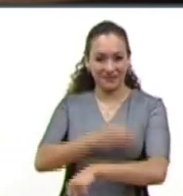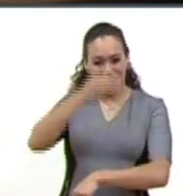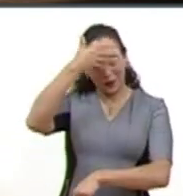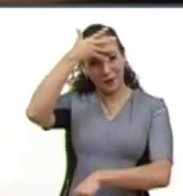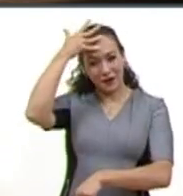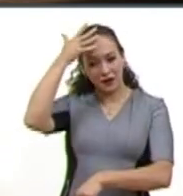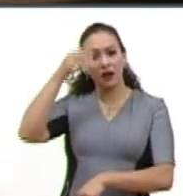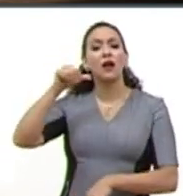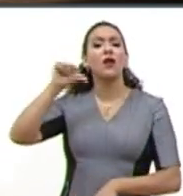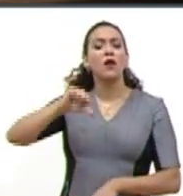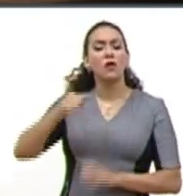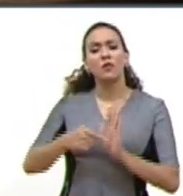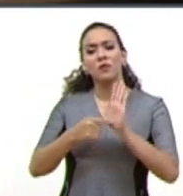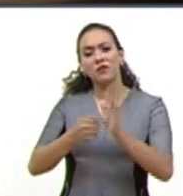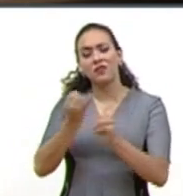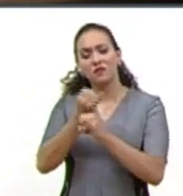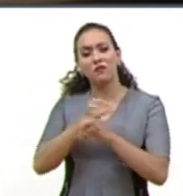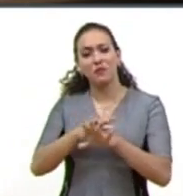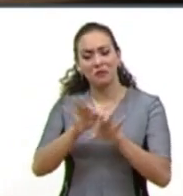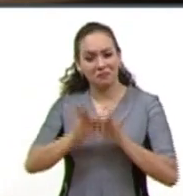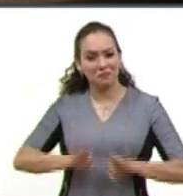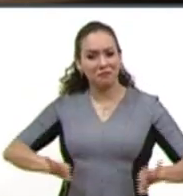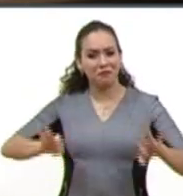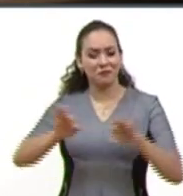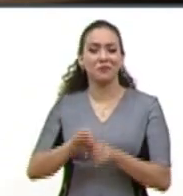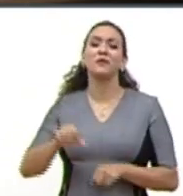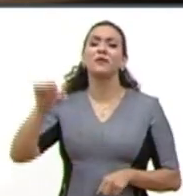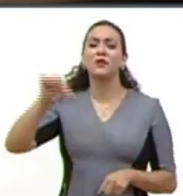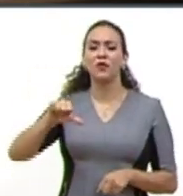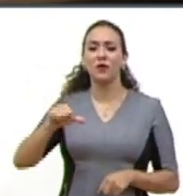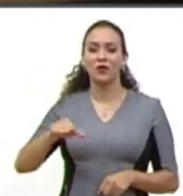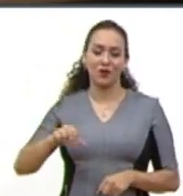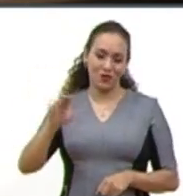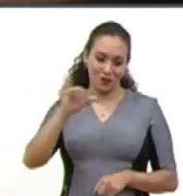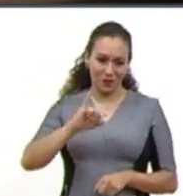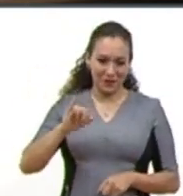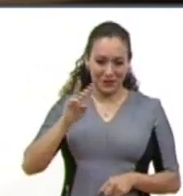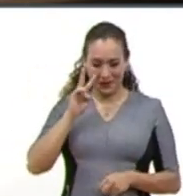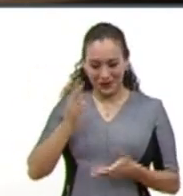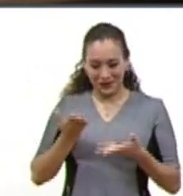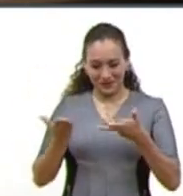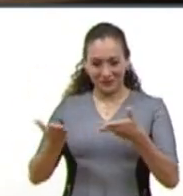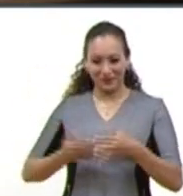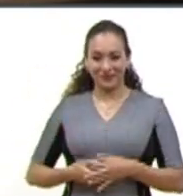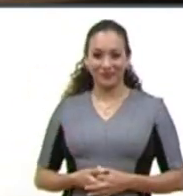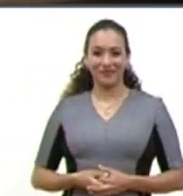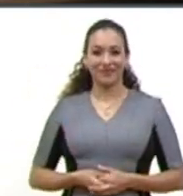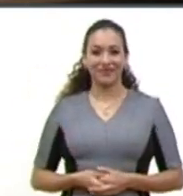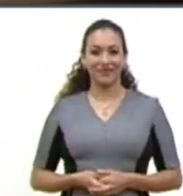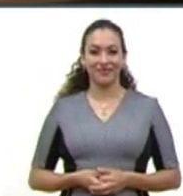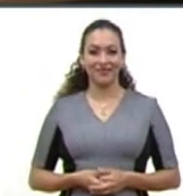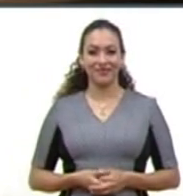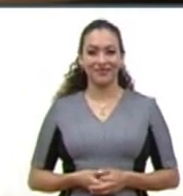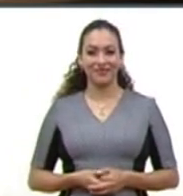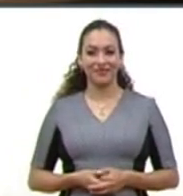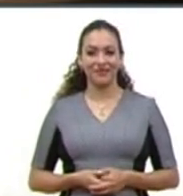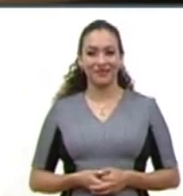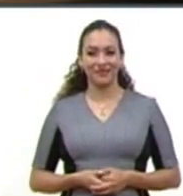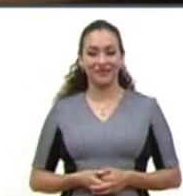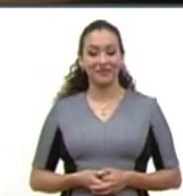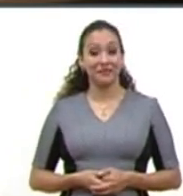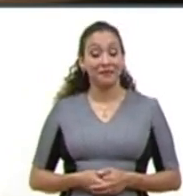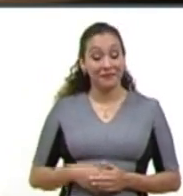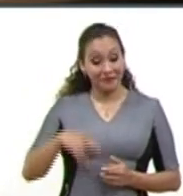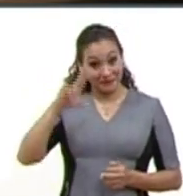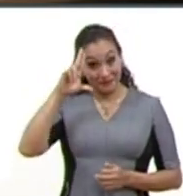nos tiene los detalles de lo que aconteció en la sesión del Pleno de este jueves. Adelante, Mario, con tu reporte. ¿Qué tal? Muy